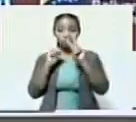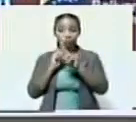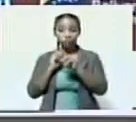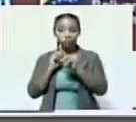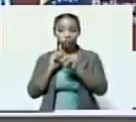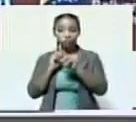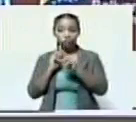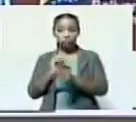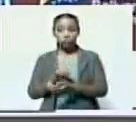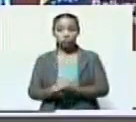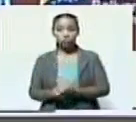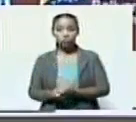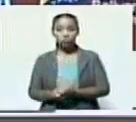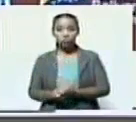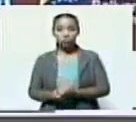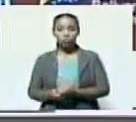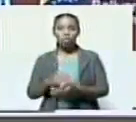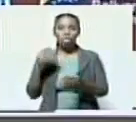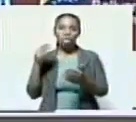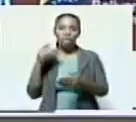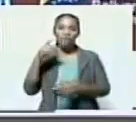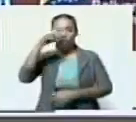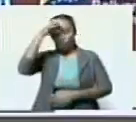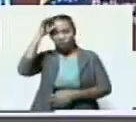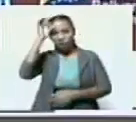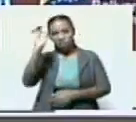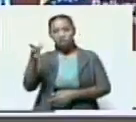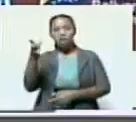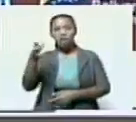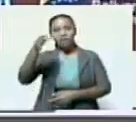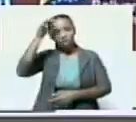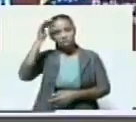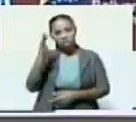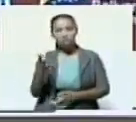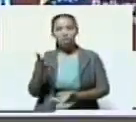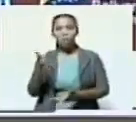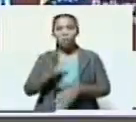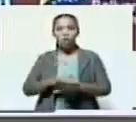increíble. Es tedioso, de paso. Es fastidioso porque